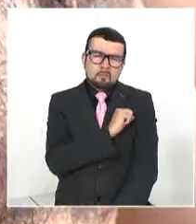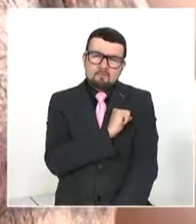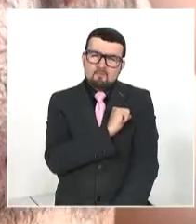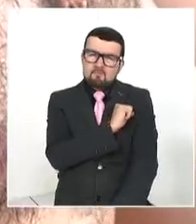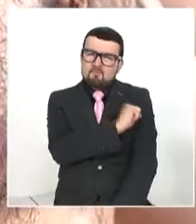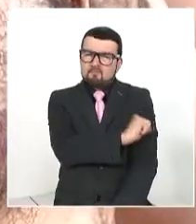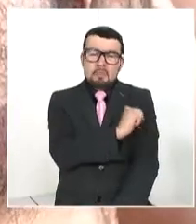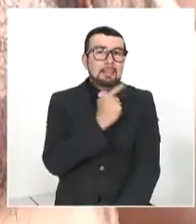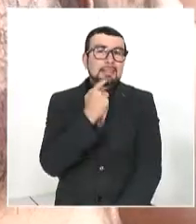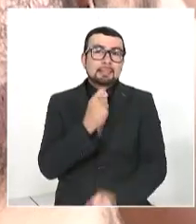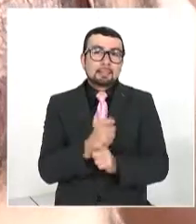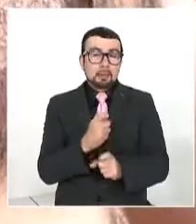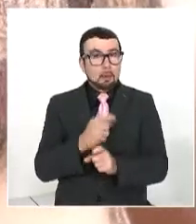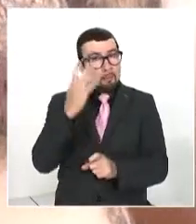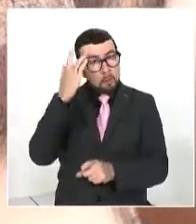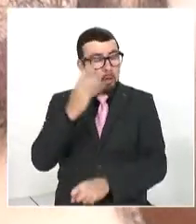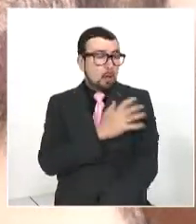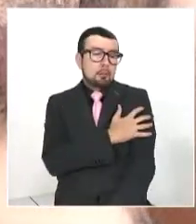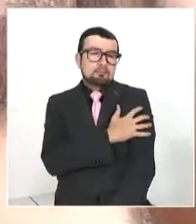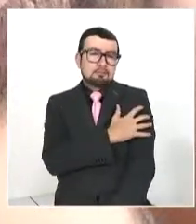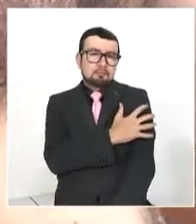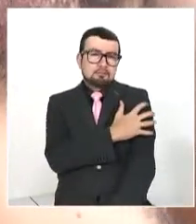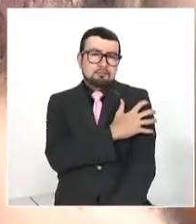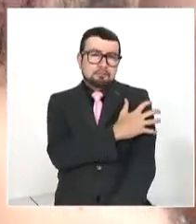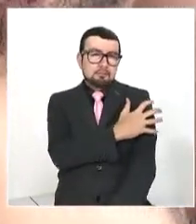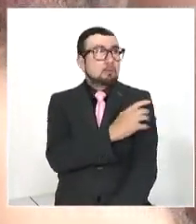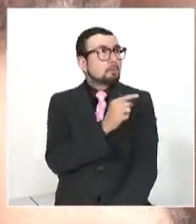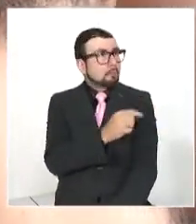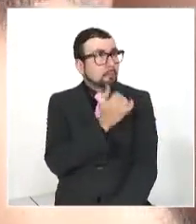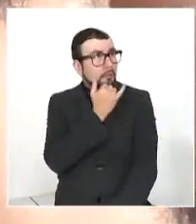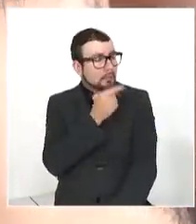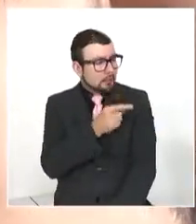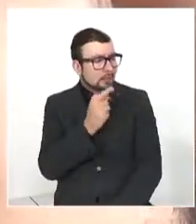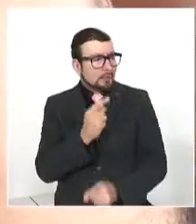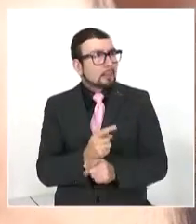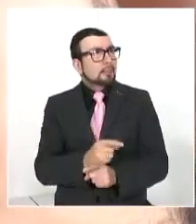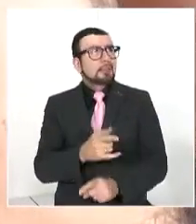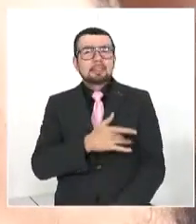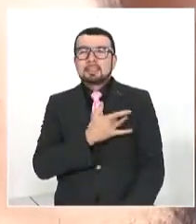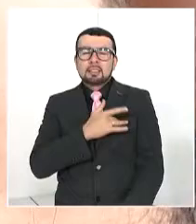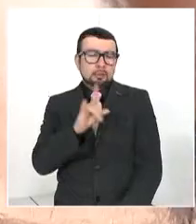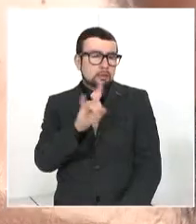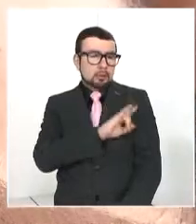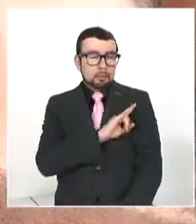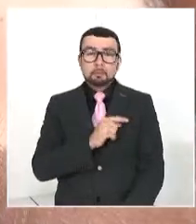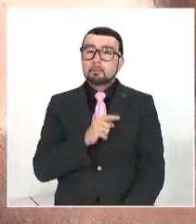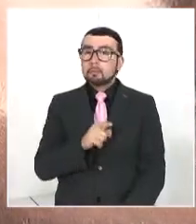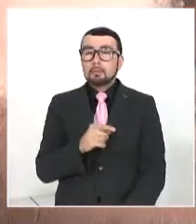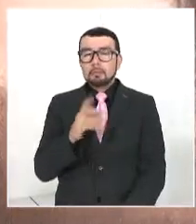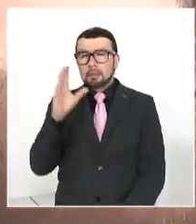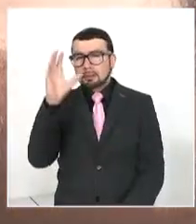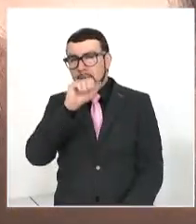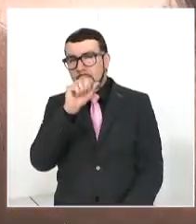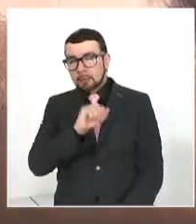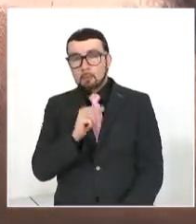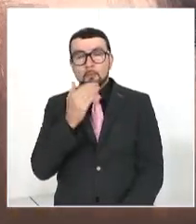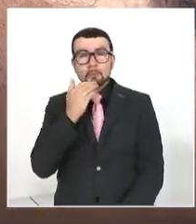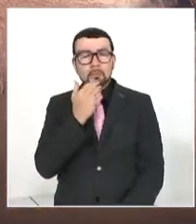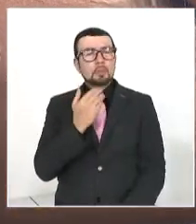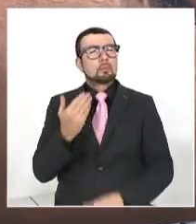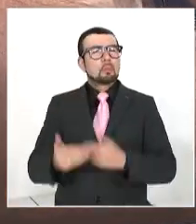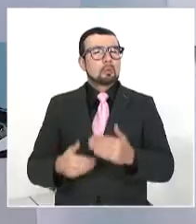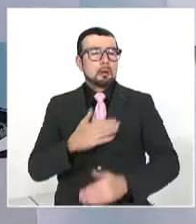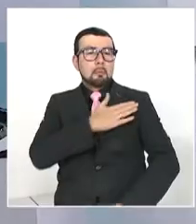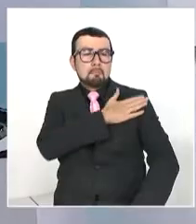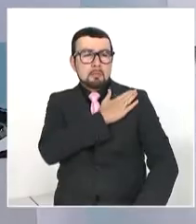presenta por esa instauración de su secuela. Entonces comenzamos a ver también la palpación,